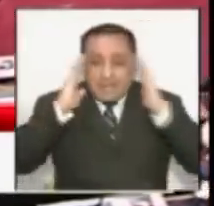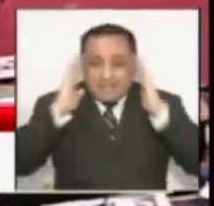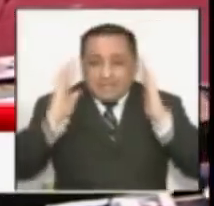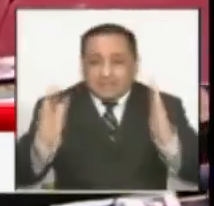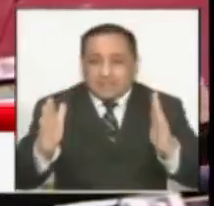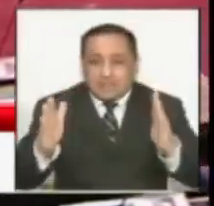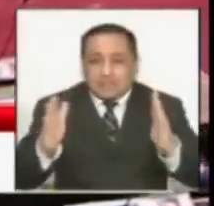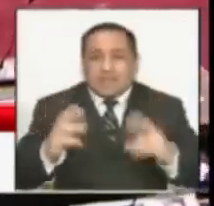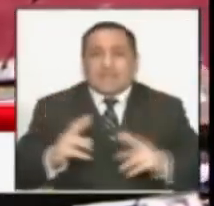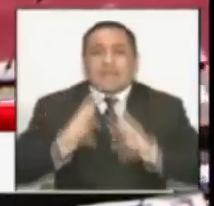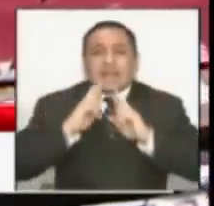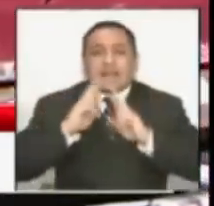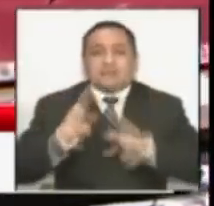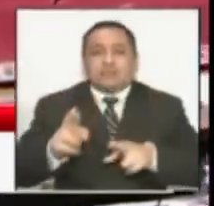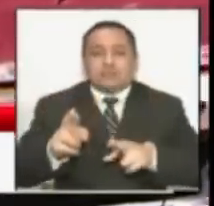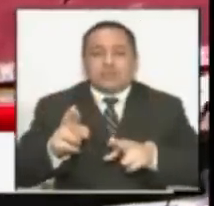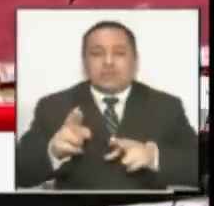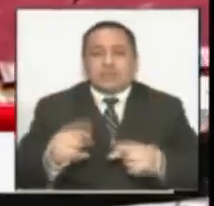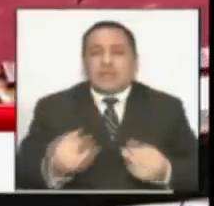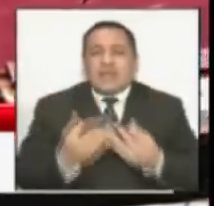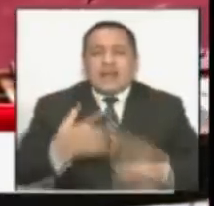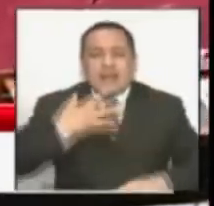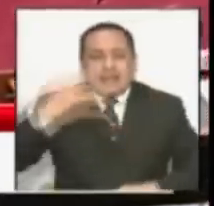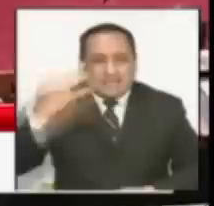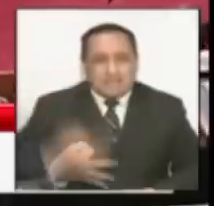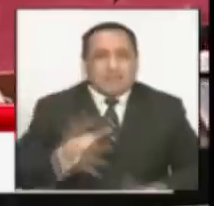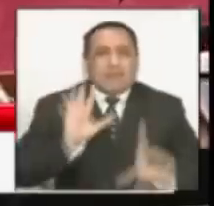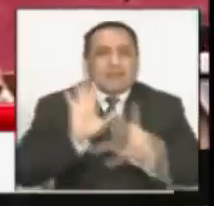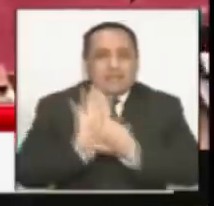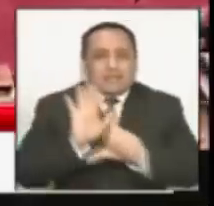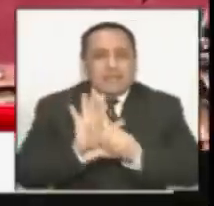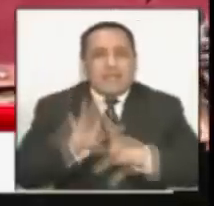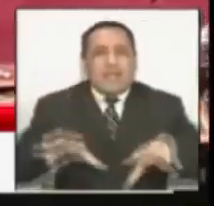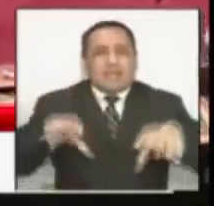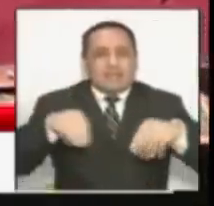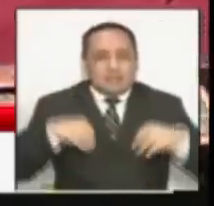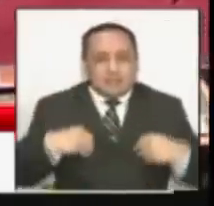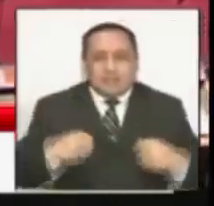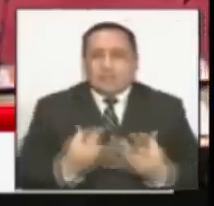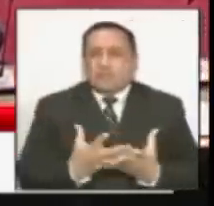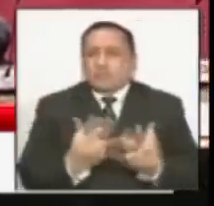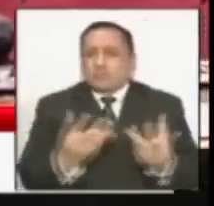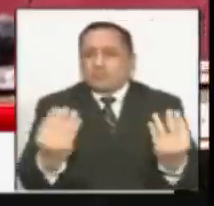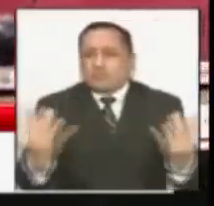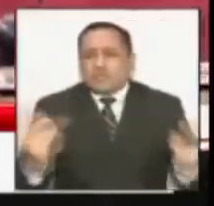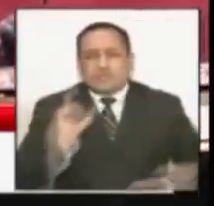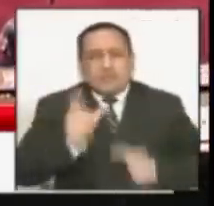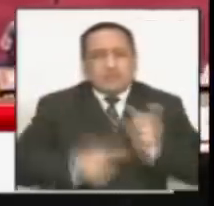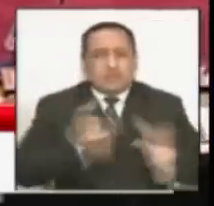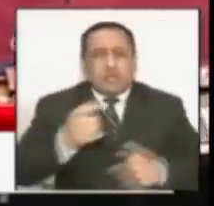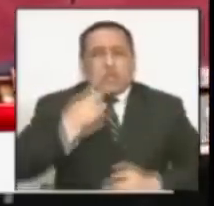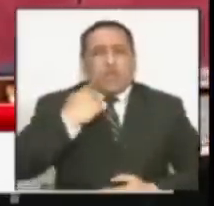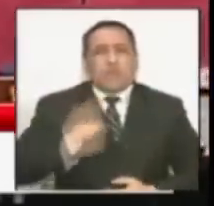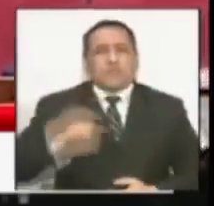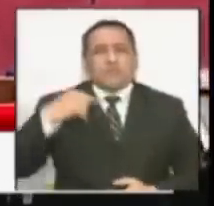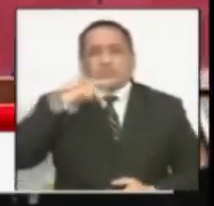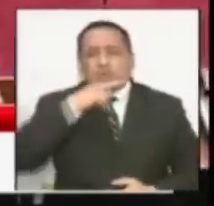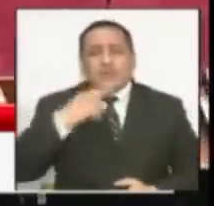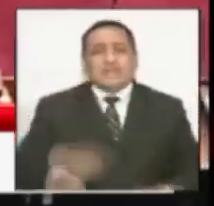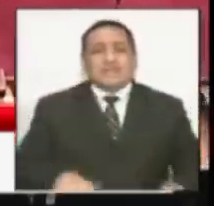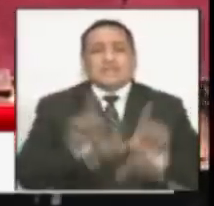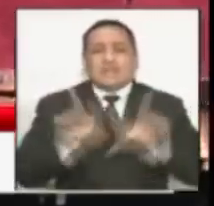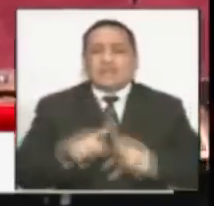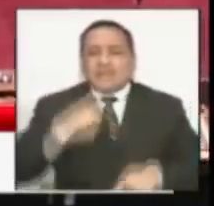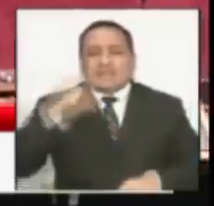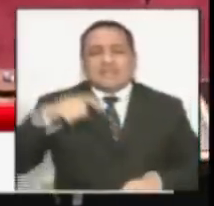escuchar y responder a las legítimas aspiraciones de la gran mayoría de peruanos y peruanas a